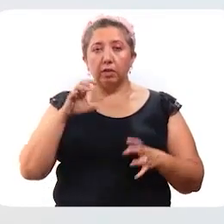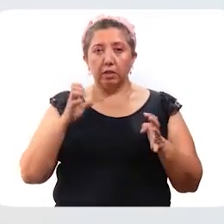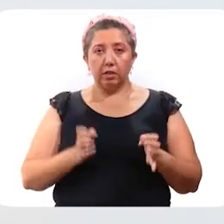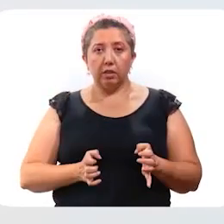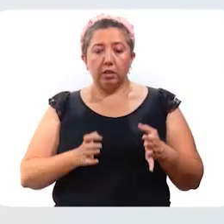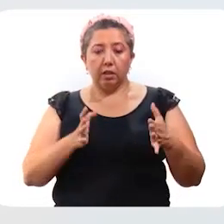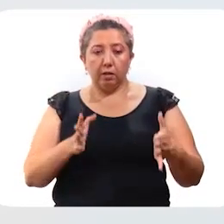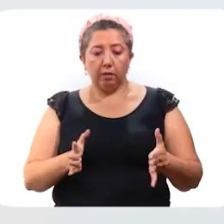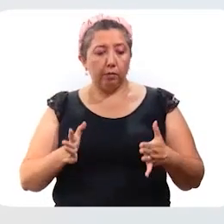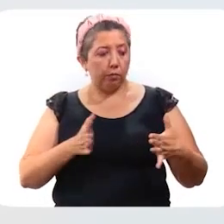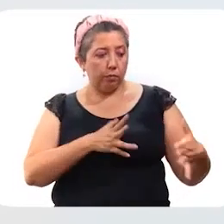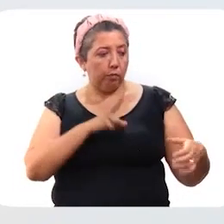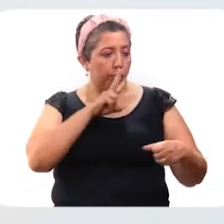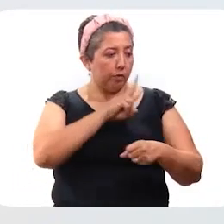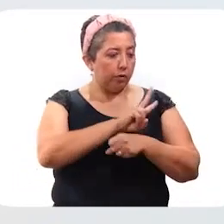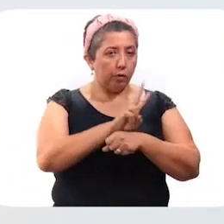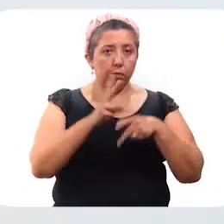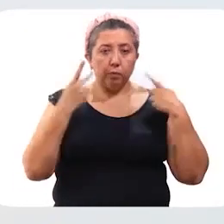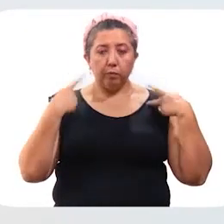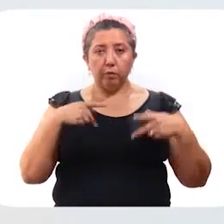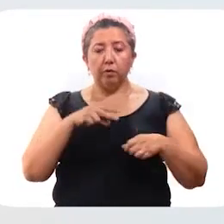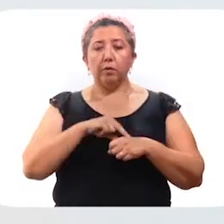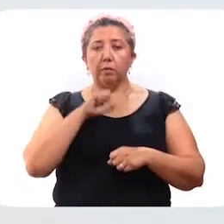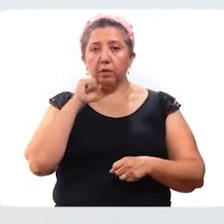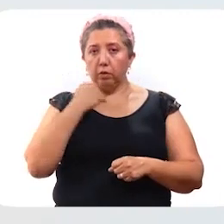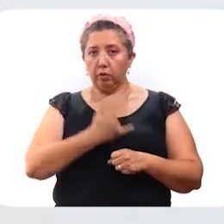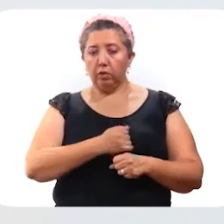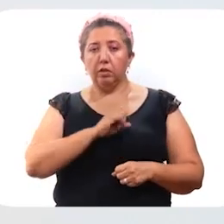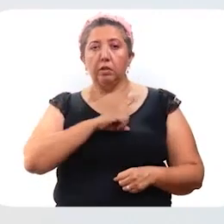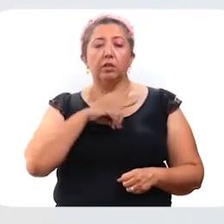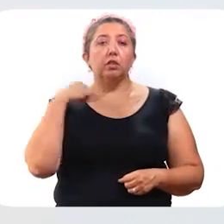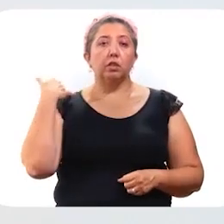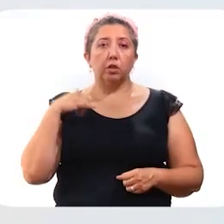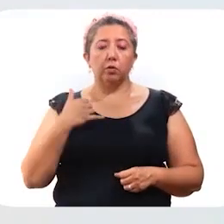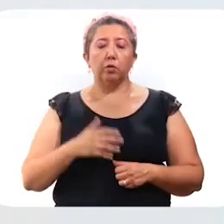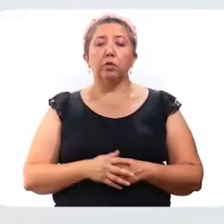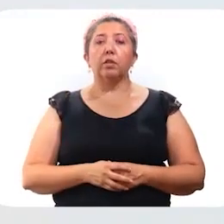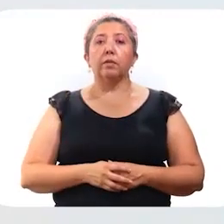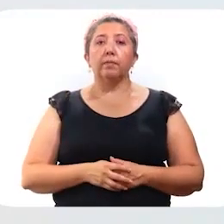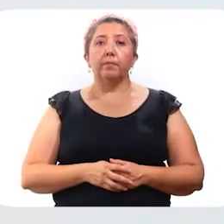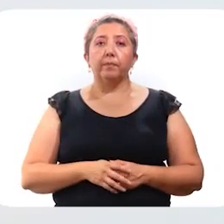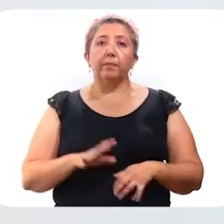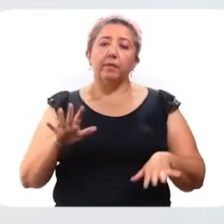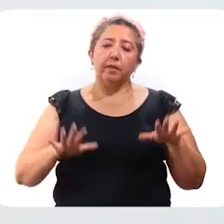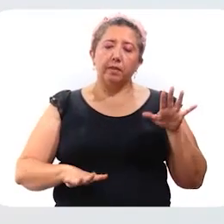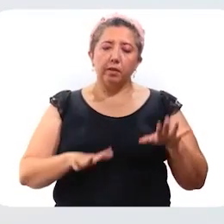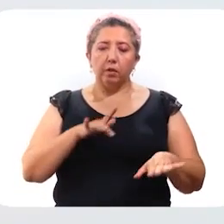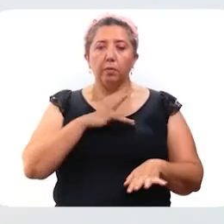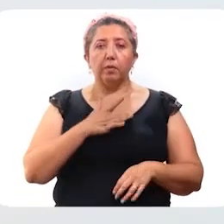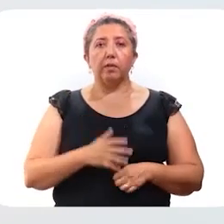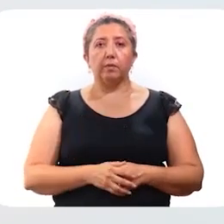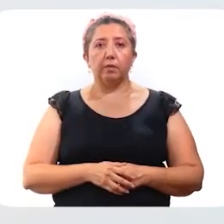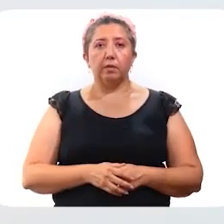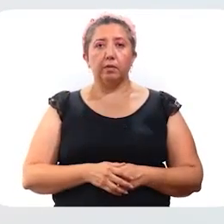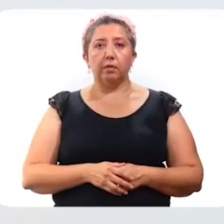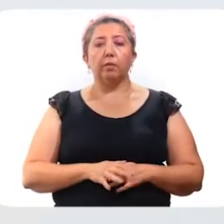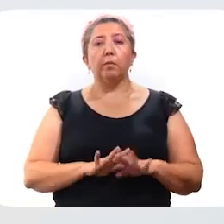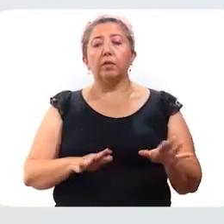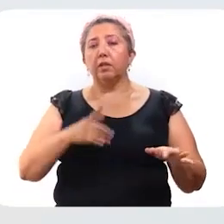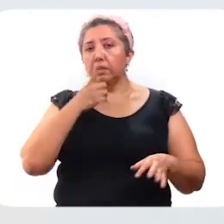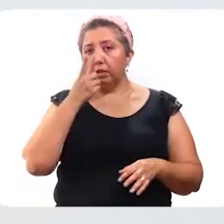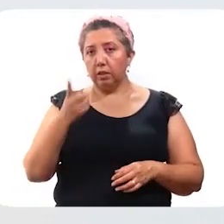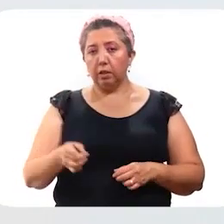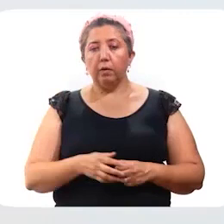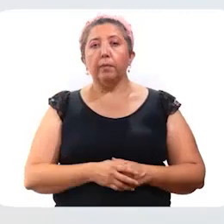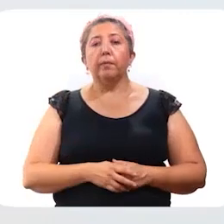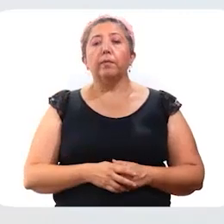están estables, aislados, monitoreados por personal médico de los servicios de salud de Yucatán, presentan síntomas leves. Como